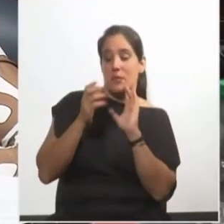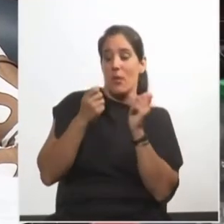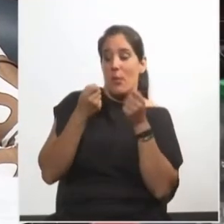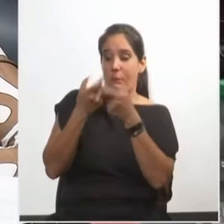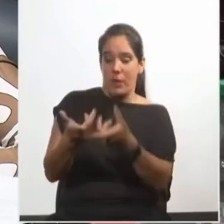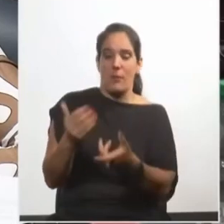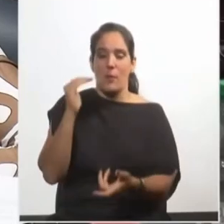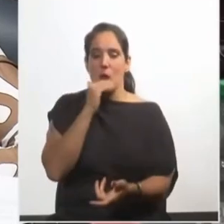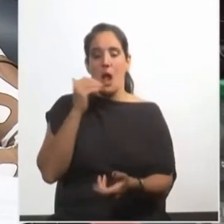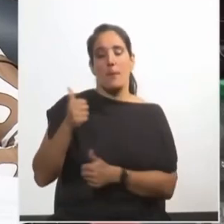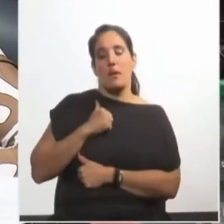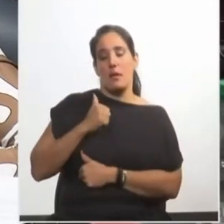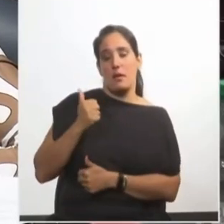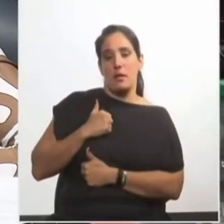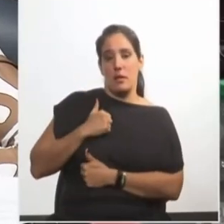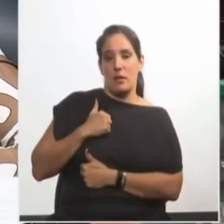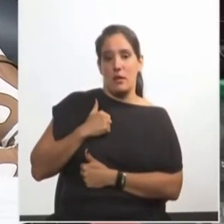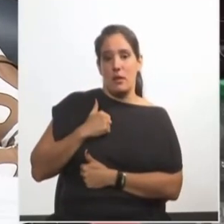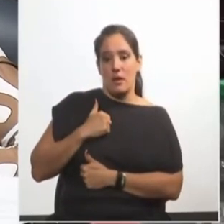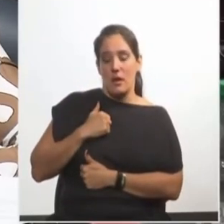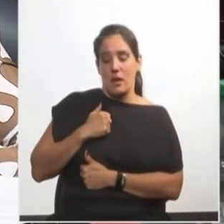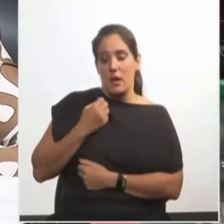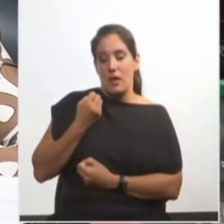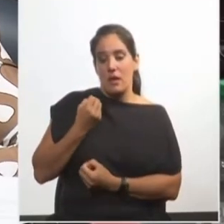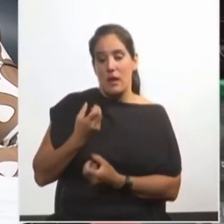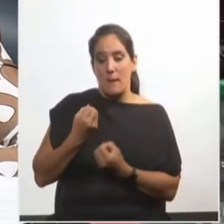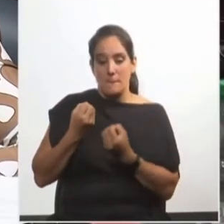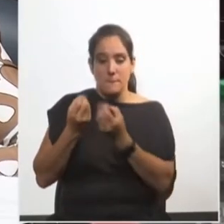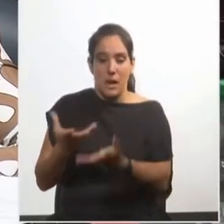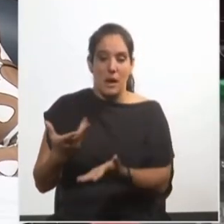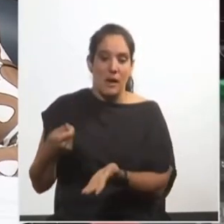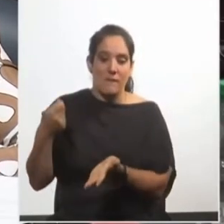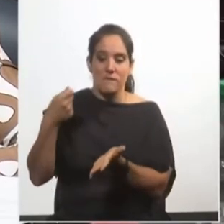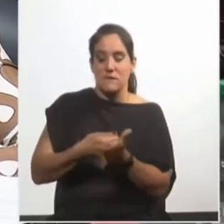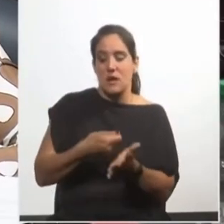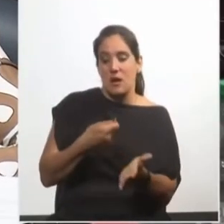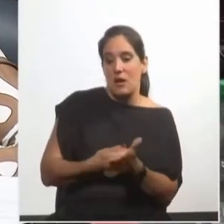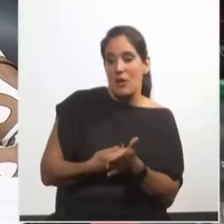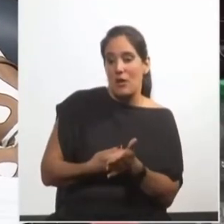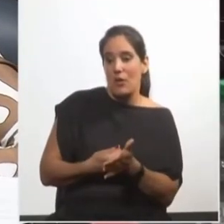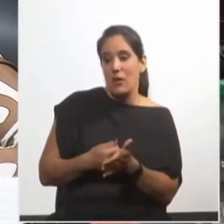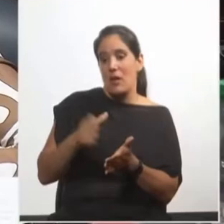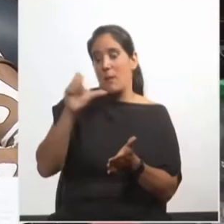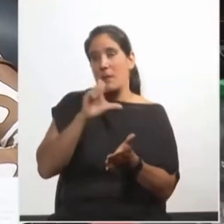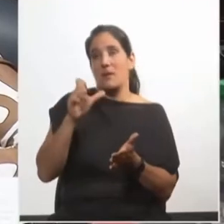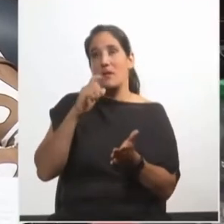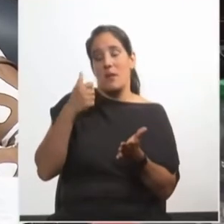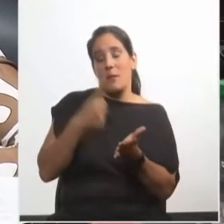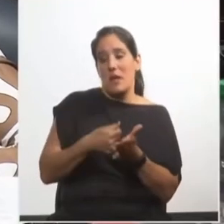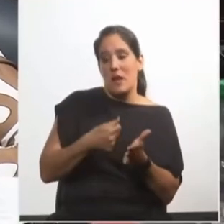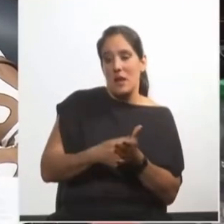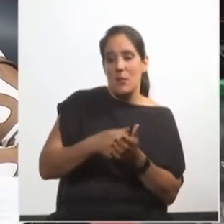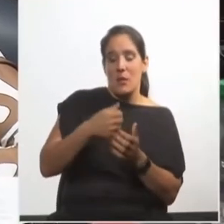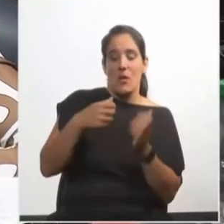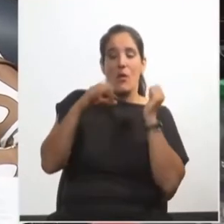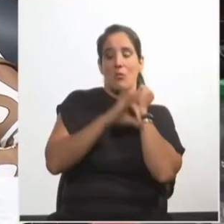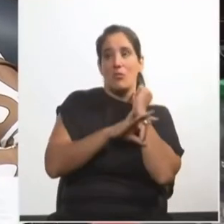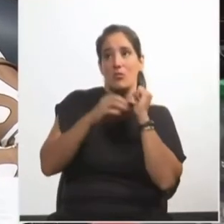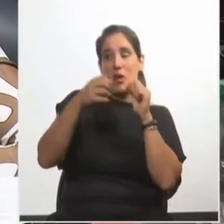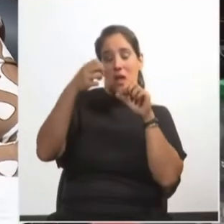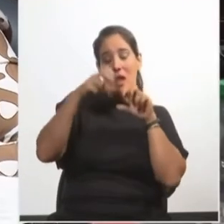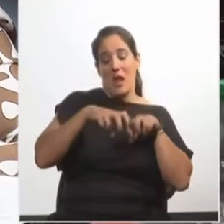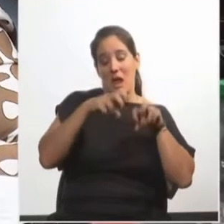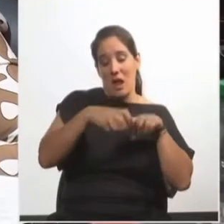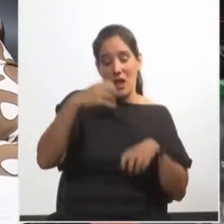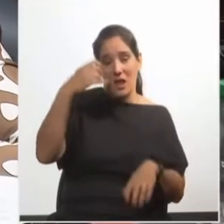la caja militar y el bajo nivel de aportación patronal rural. Nadie podrá negar